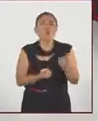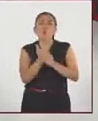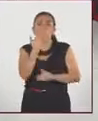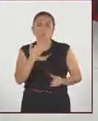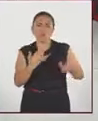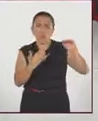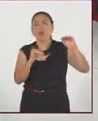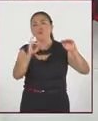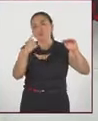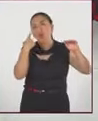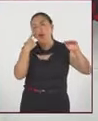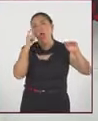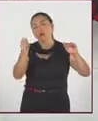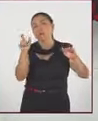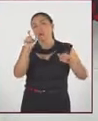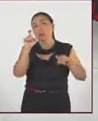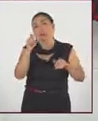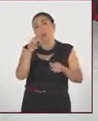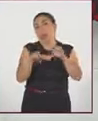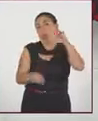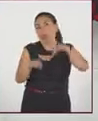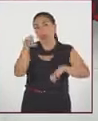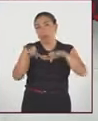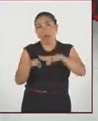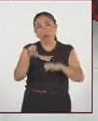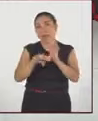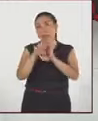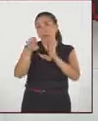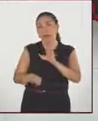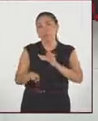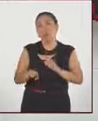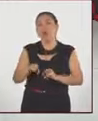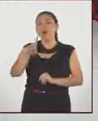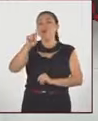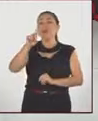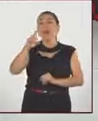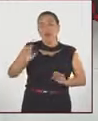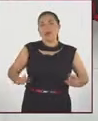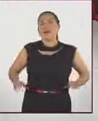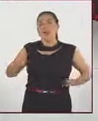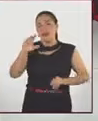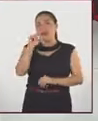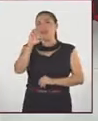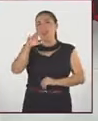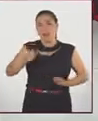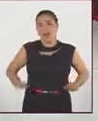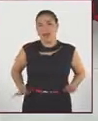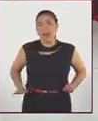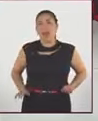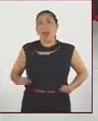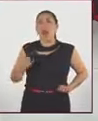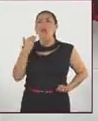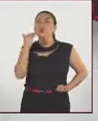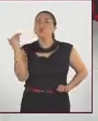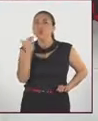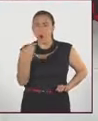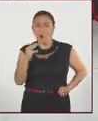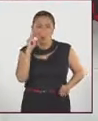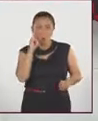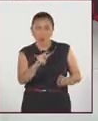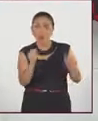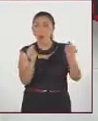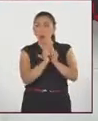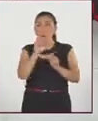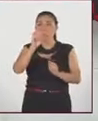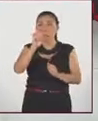la edad más corta sea, les decía, el caso, por ejemplo, de la displasia de cadera en alumnos o bebés, se